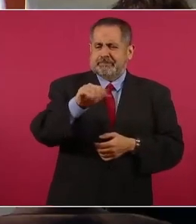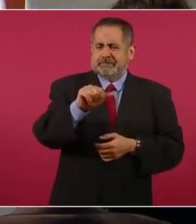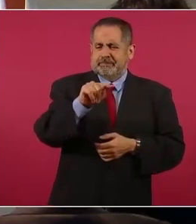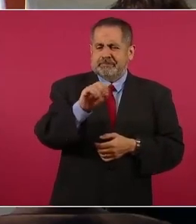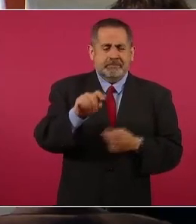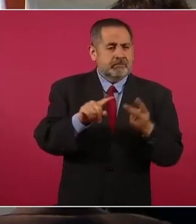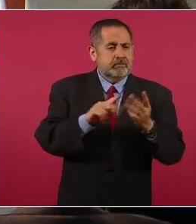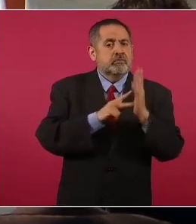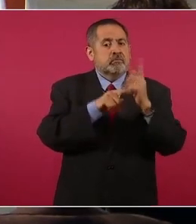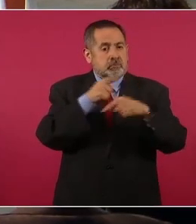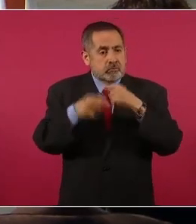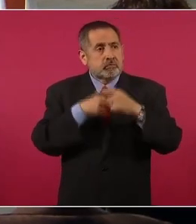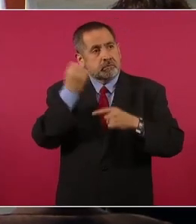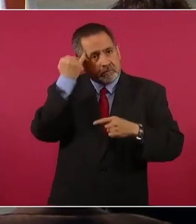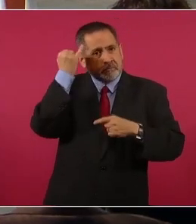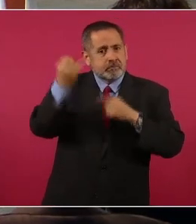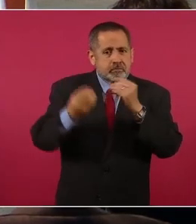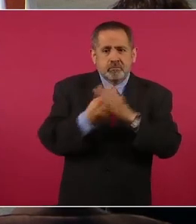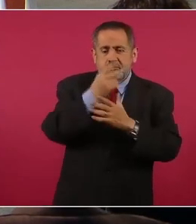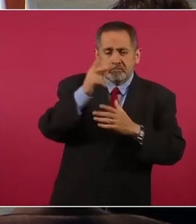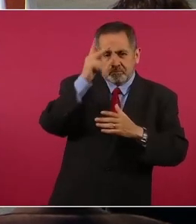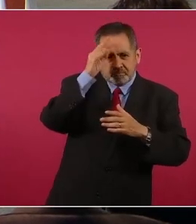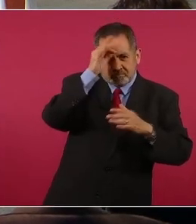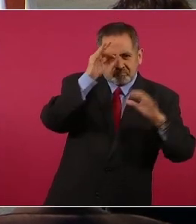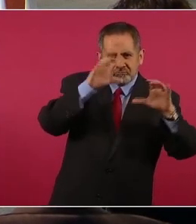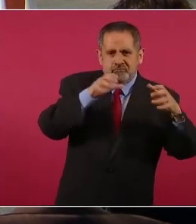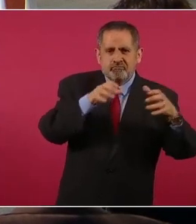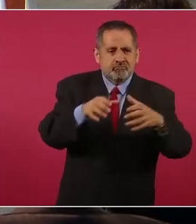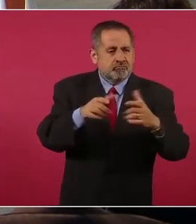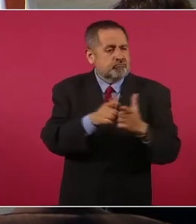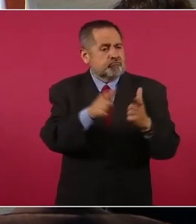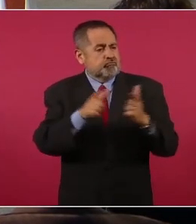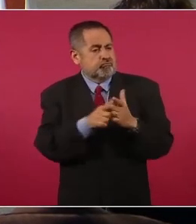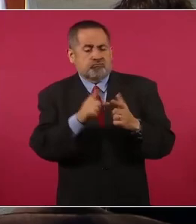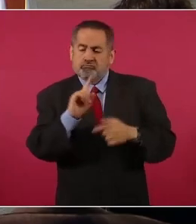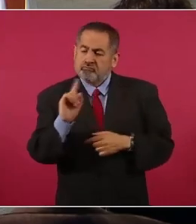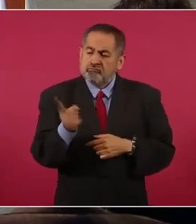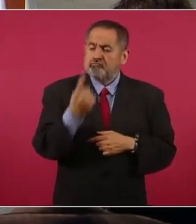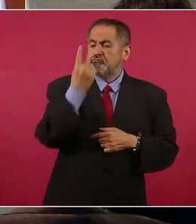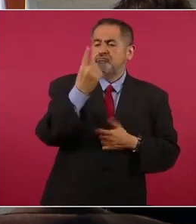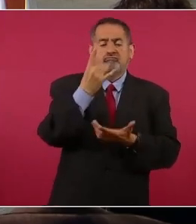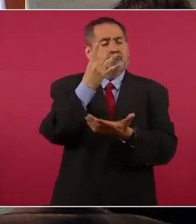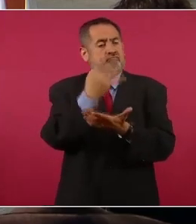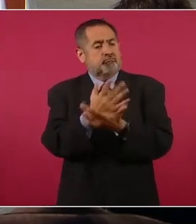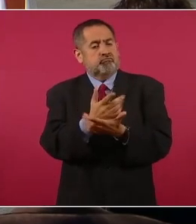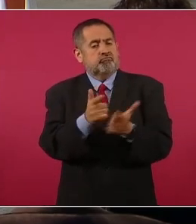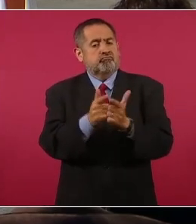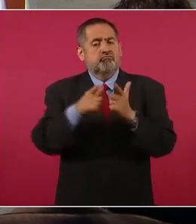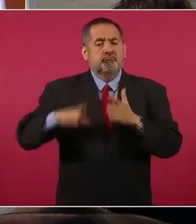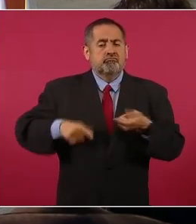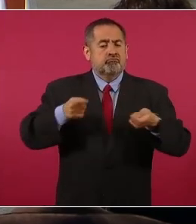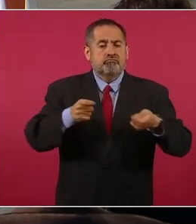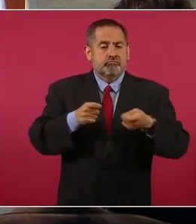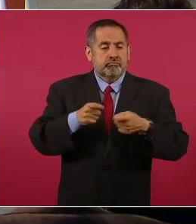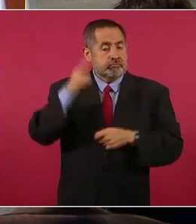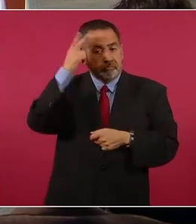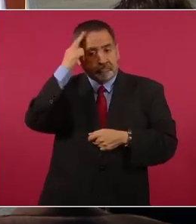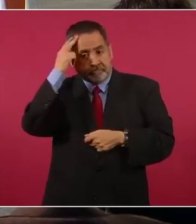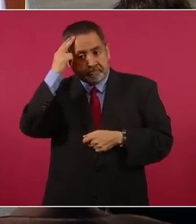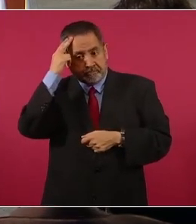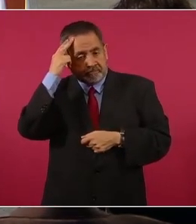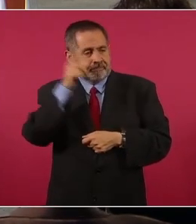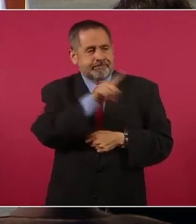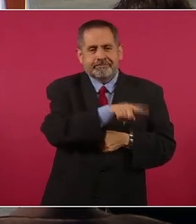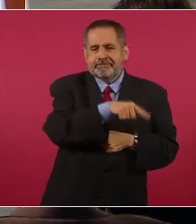y el surgimiento de un partido único. Ya no era don Porfirio, sino